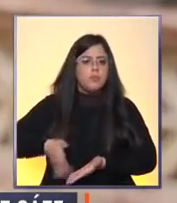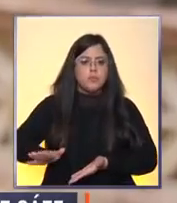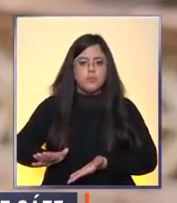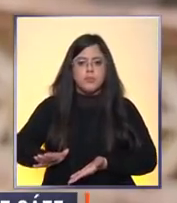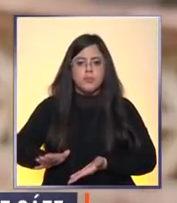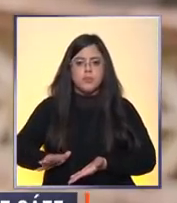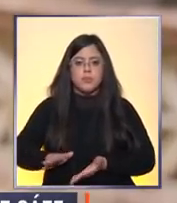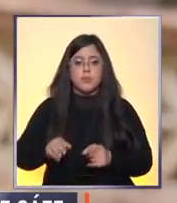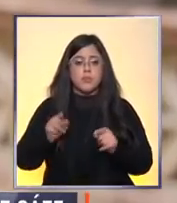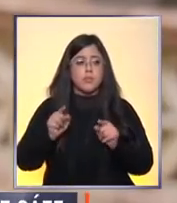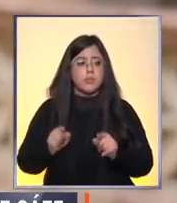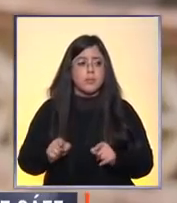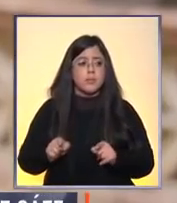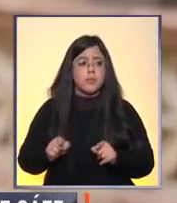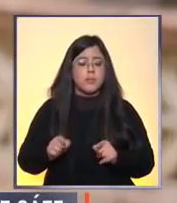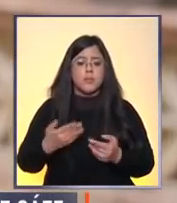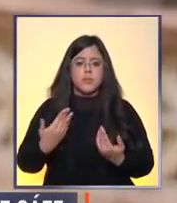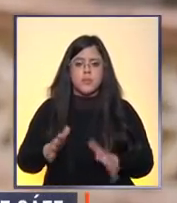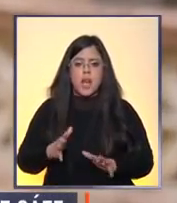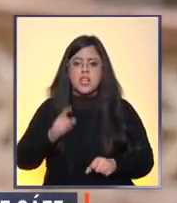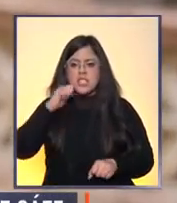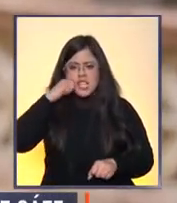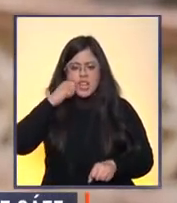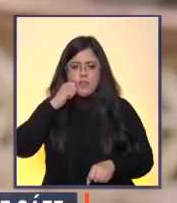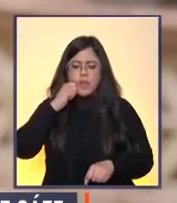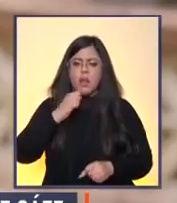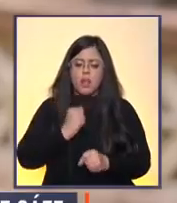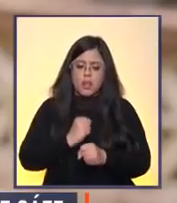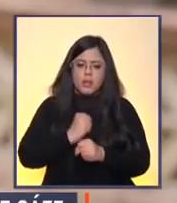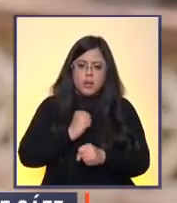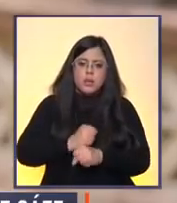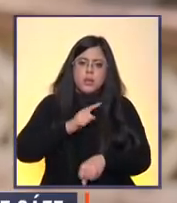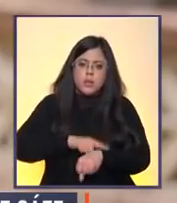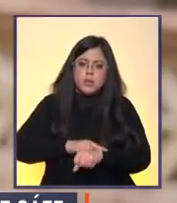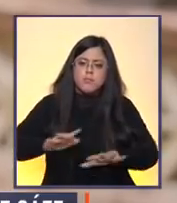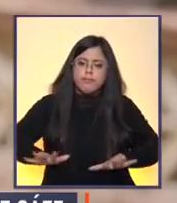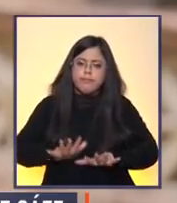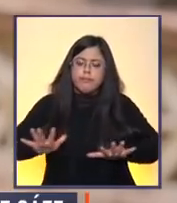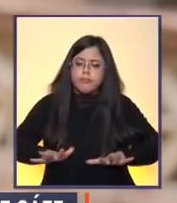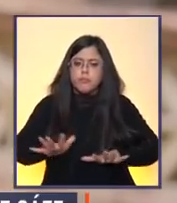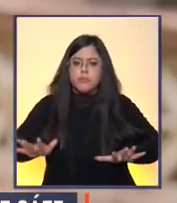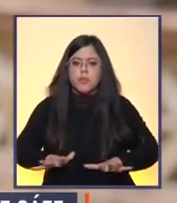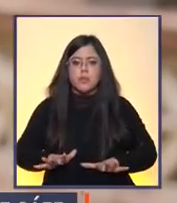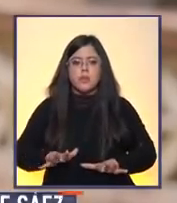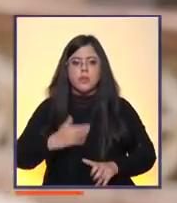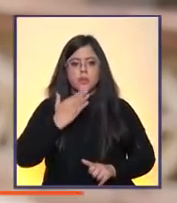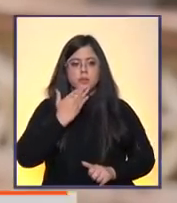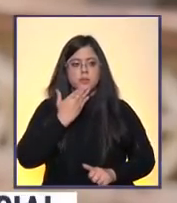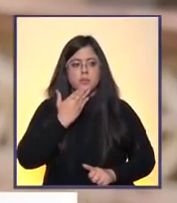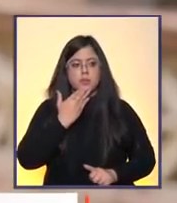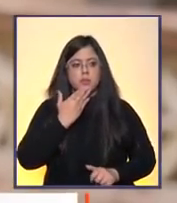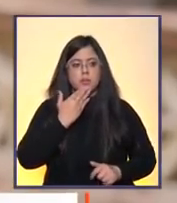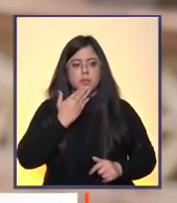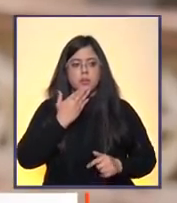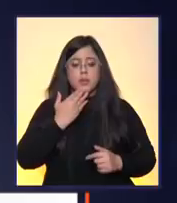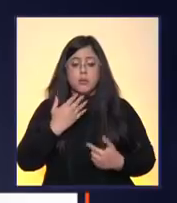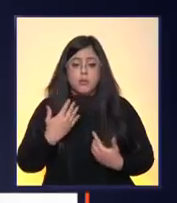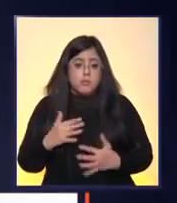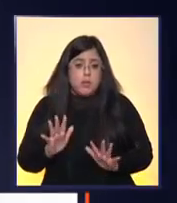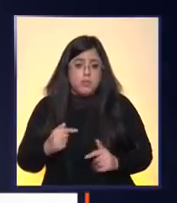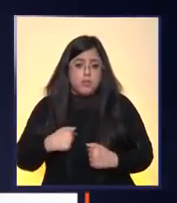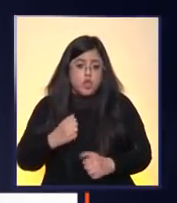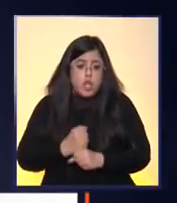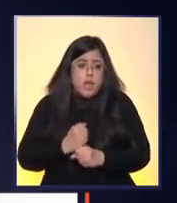que demanda mucho tiempo, un esfuerzo de reflexión importante y un trabajo permanente.